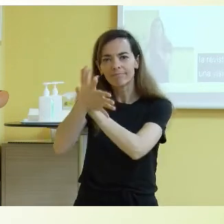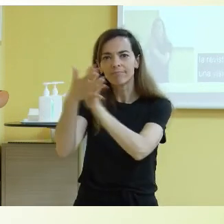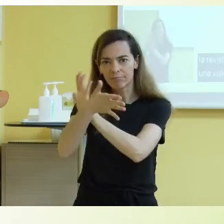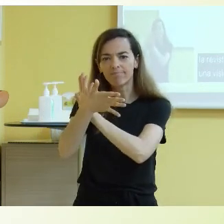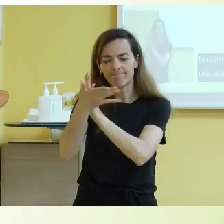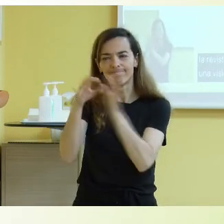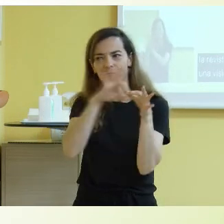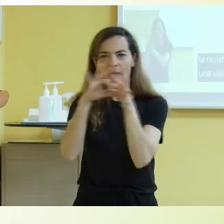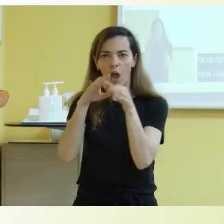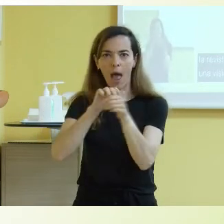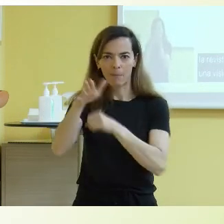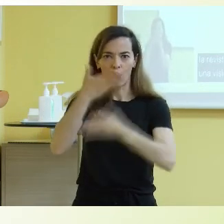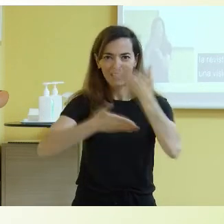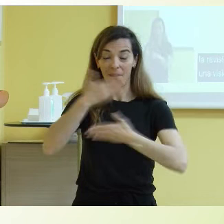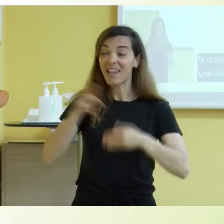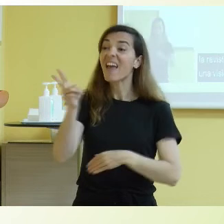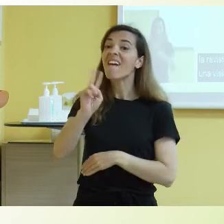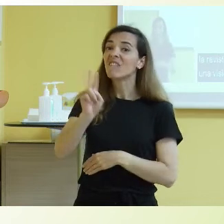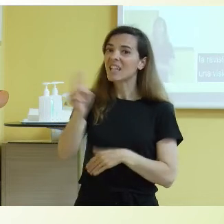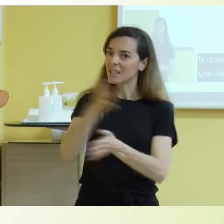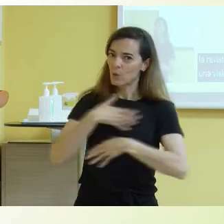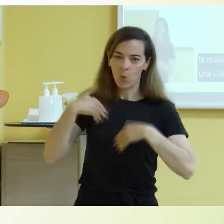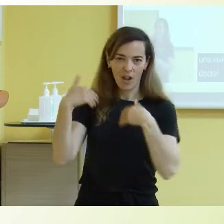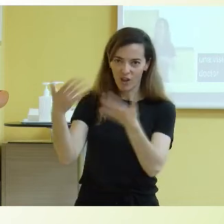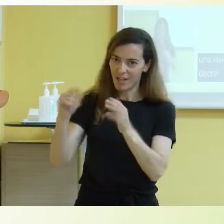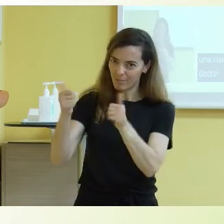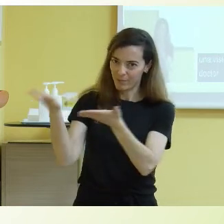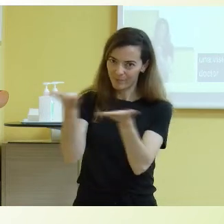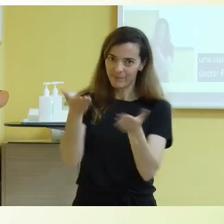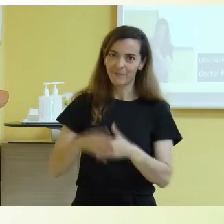discapacidad. Entonces, Virginia, cuando quieras puedes empezar.